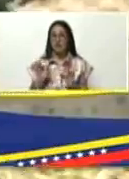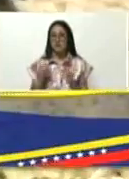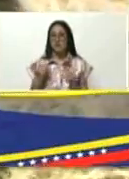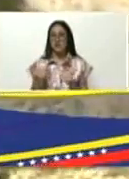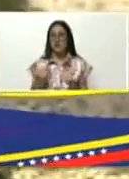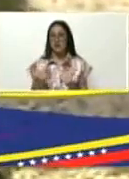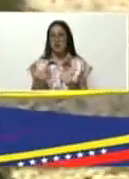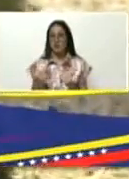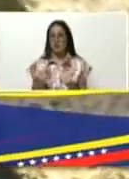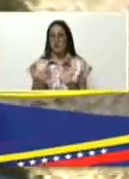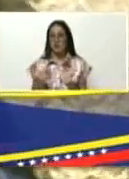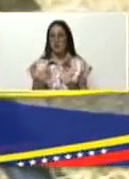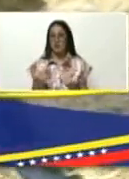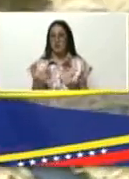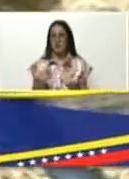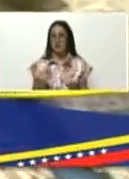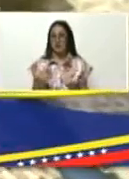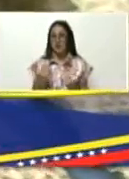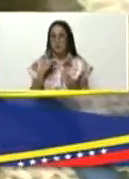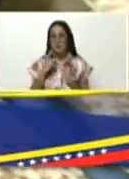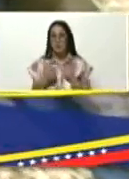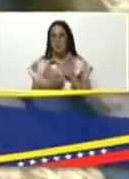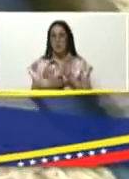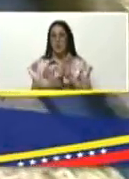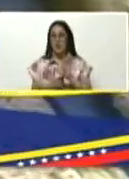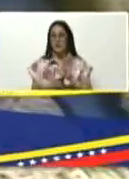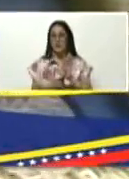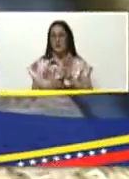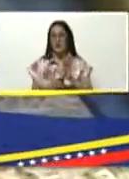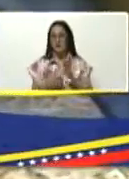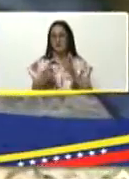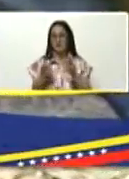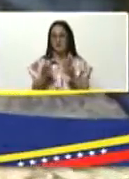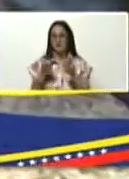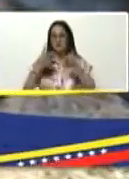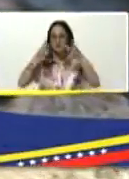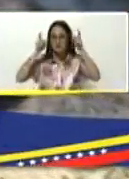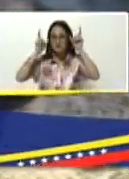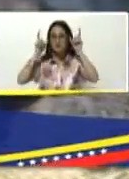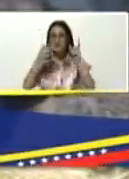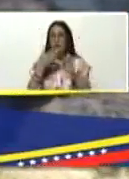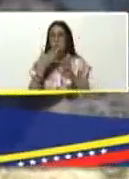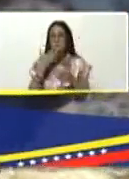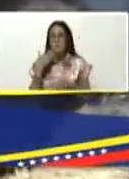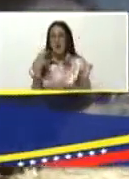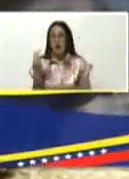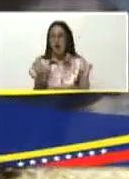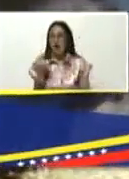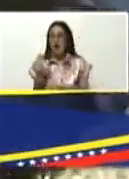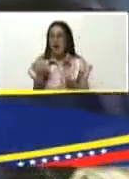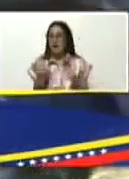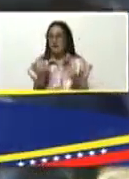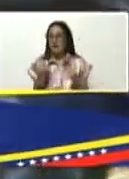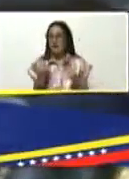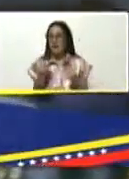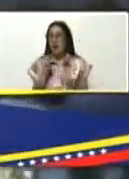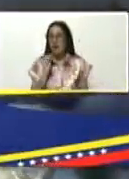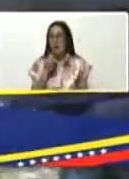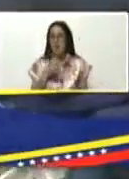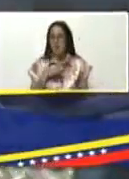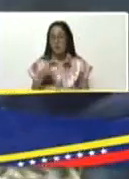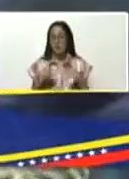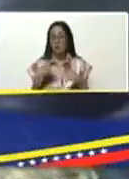estamos. Aquí puede ver una muestra de búfalo de la mejor calidad realmente de unos jóvenes